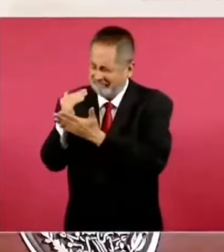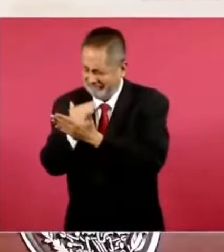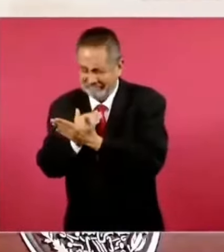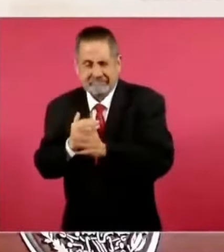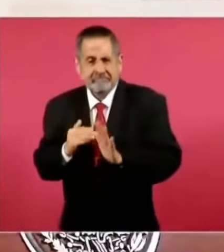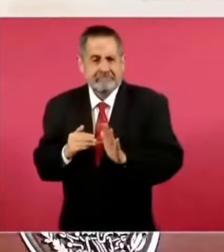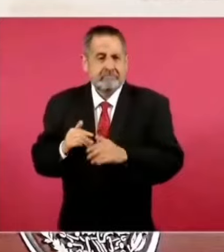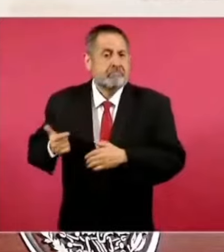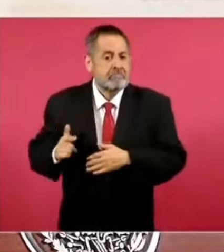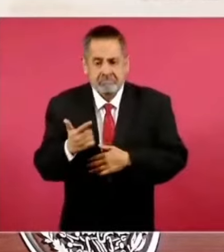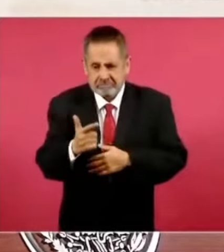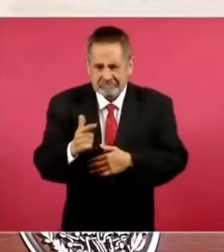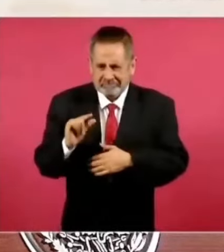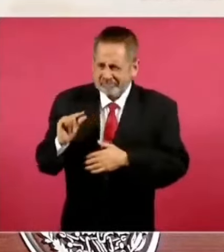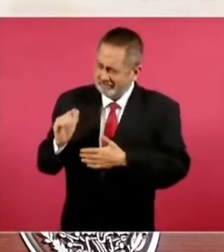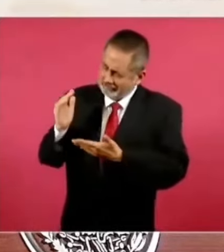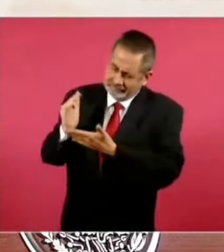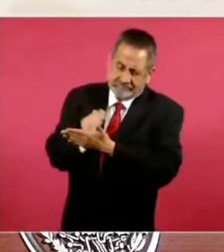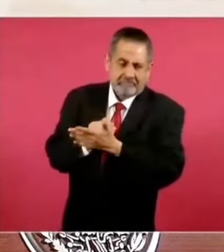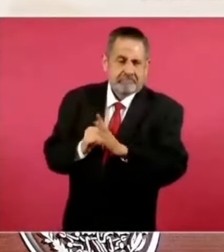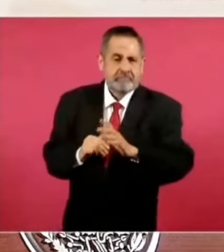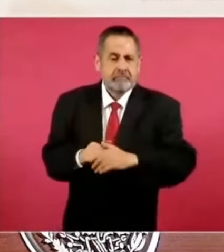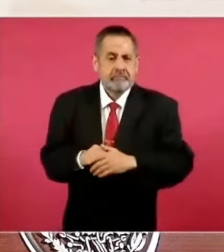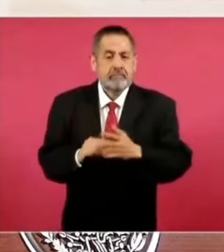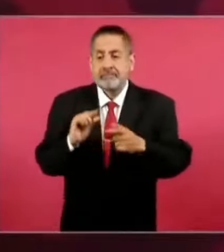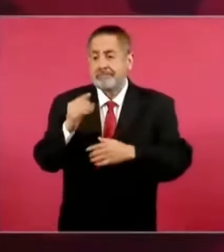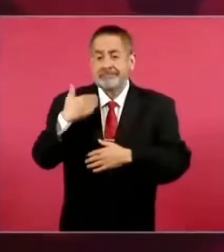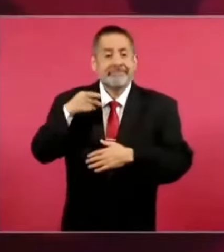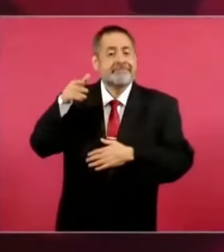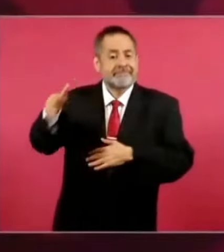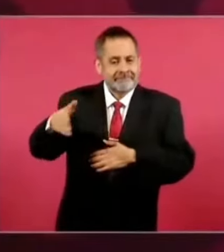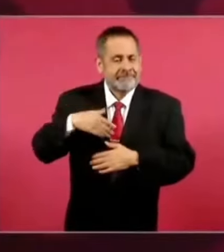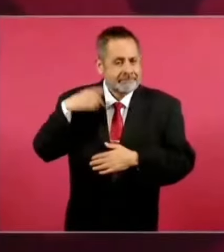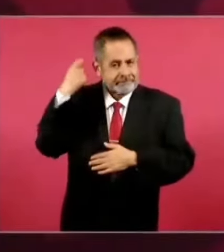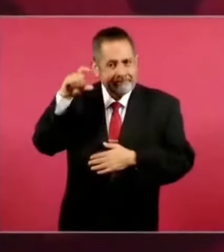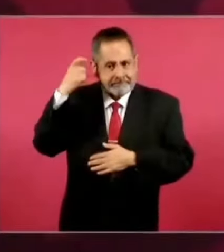en Guanajuato. Bueno, acabo de estar en Querétaro.